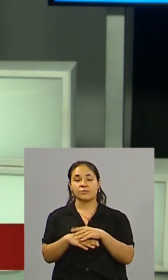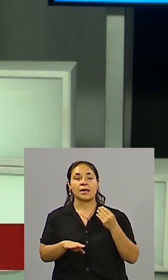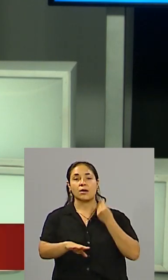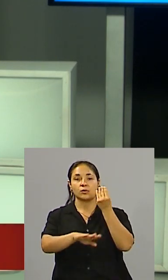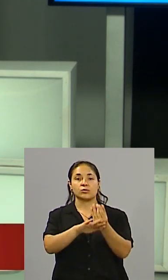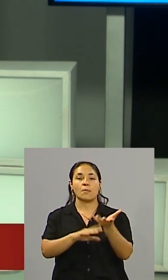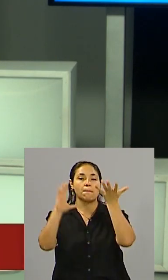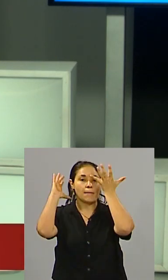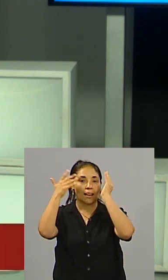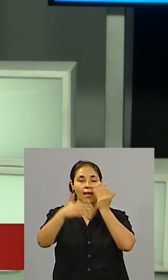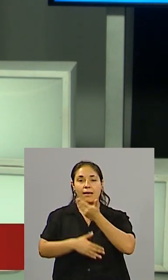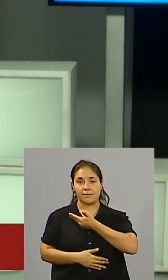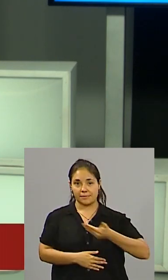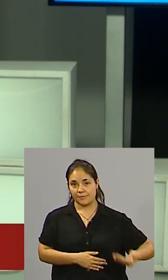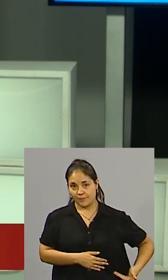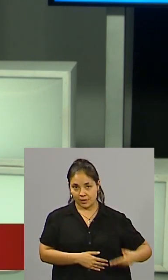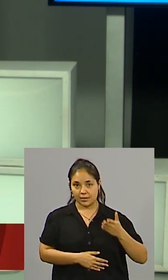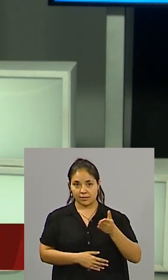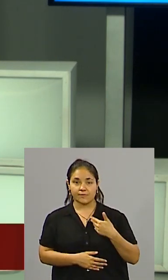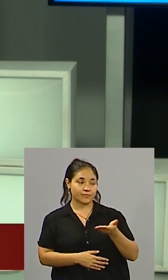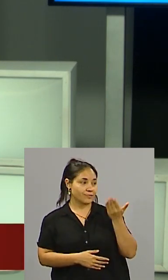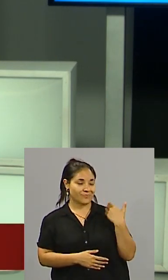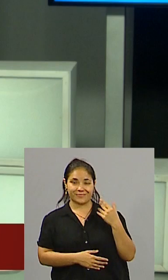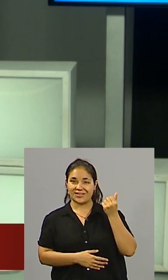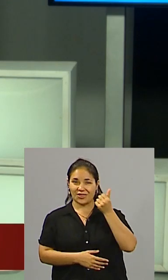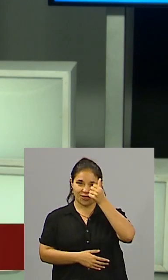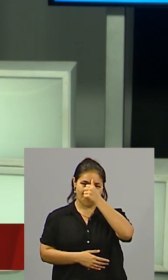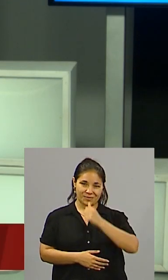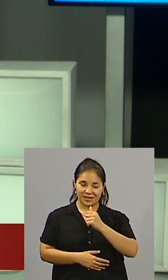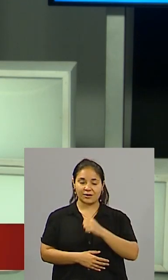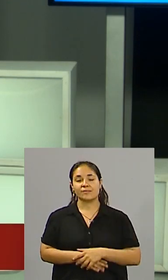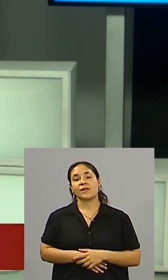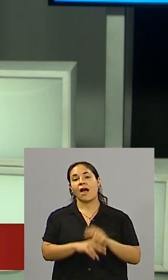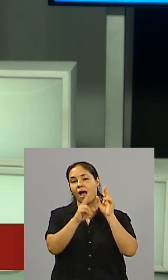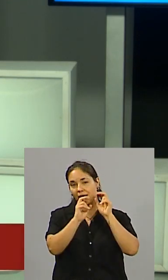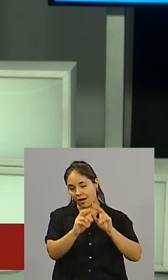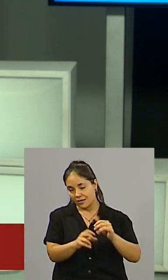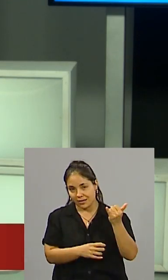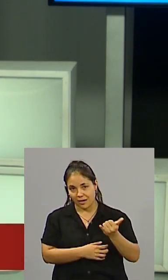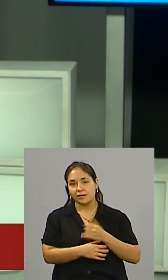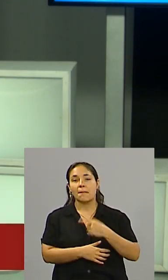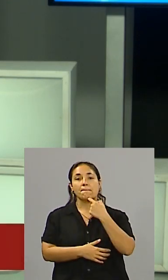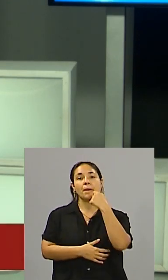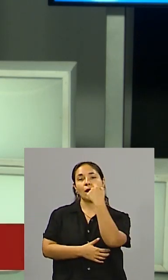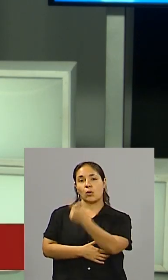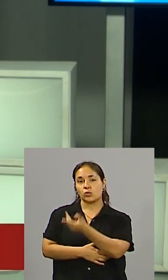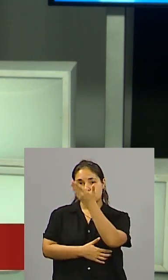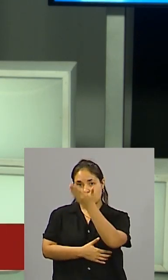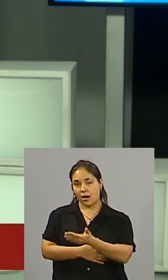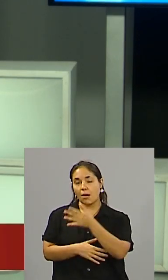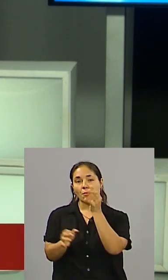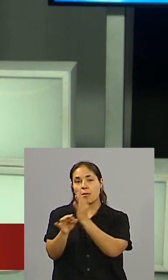de Javier Milei. Bueno, esto sucedía el fin de semana y obviamente hay muchas lecturas. Le vamos a preguntar a un analista,